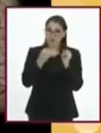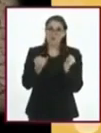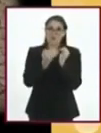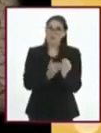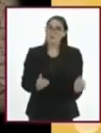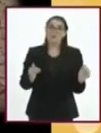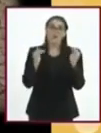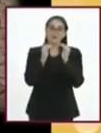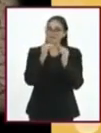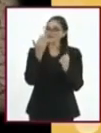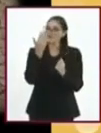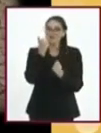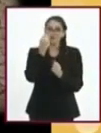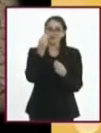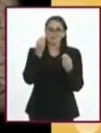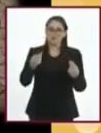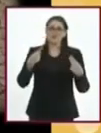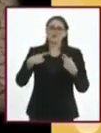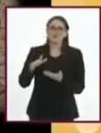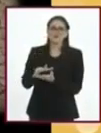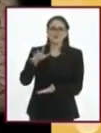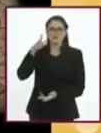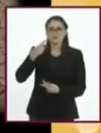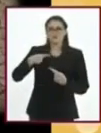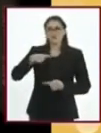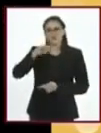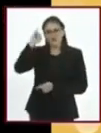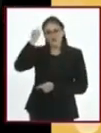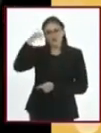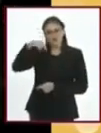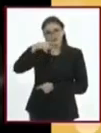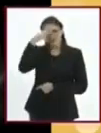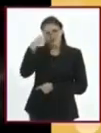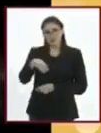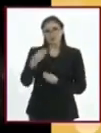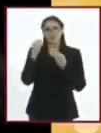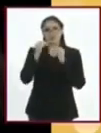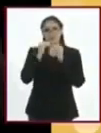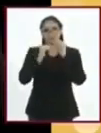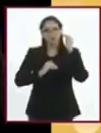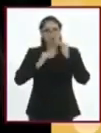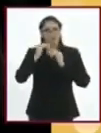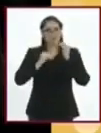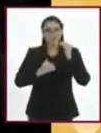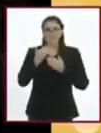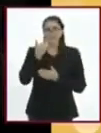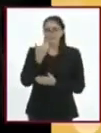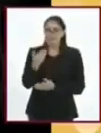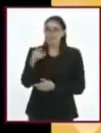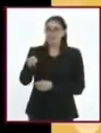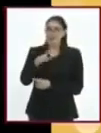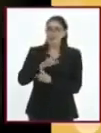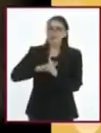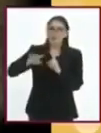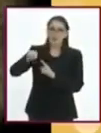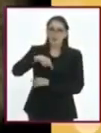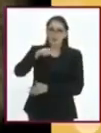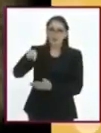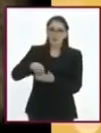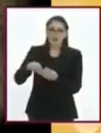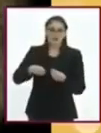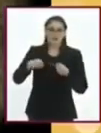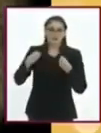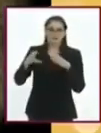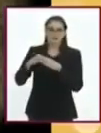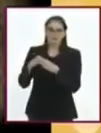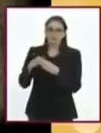en la que viven una gran cantidad de indígenas en nuestro país. Ante la falta de oportunidades en sus comunidades, muchos indígenas